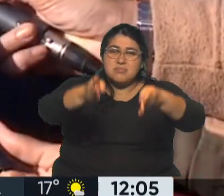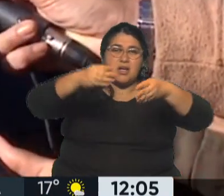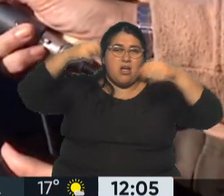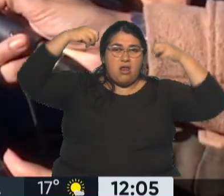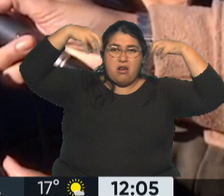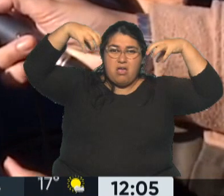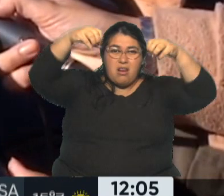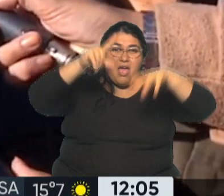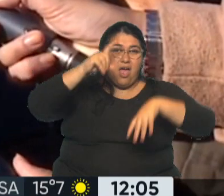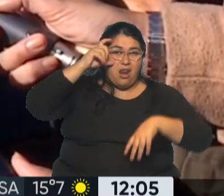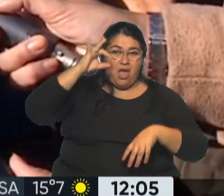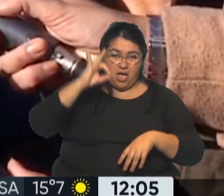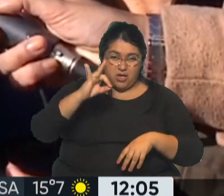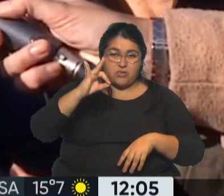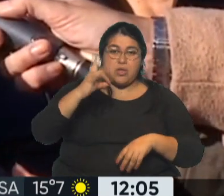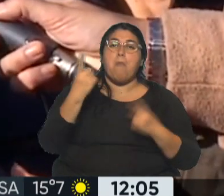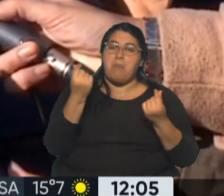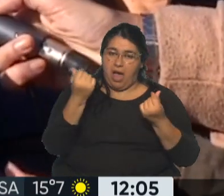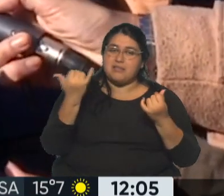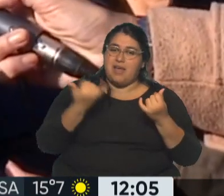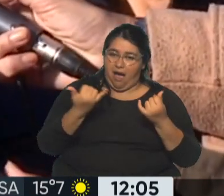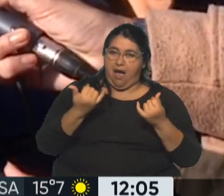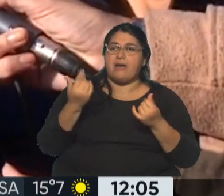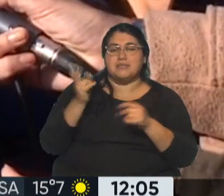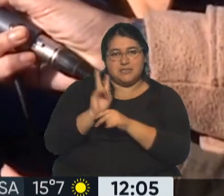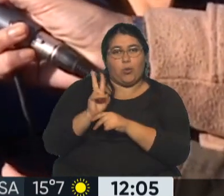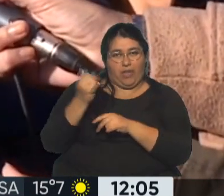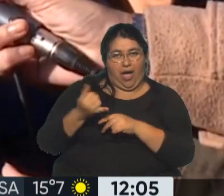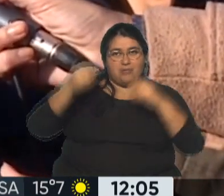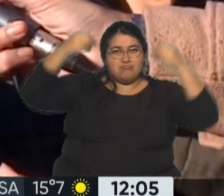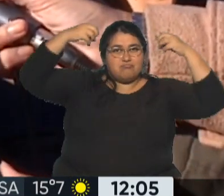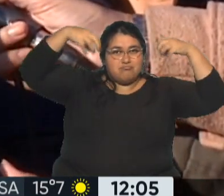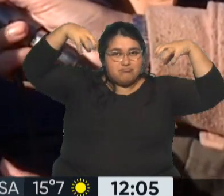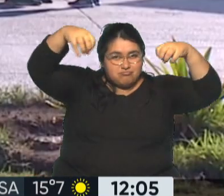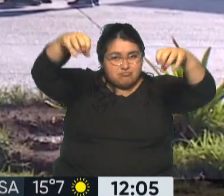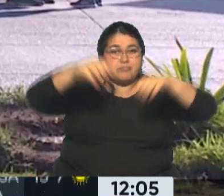LED en lo posible, porque plata entra en la seguridad. Y bueno,